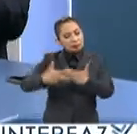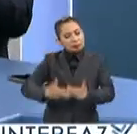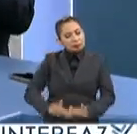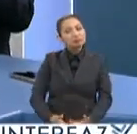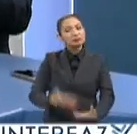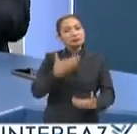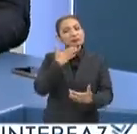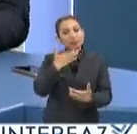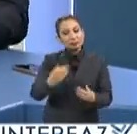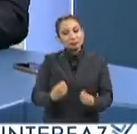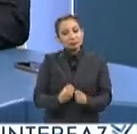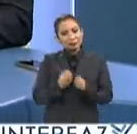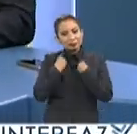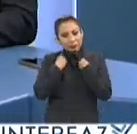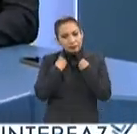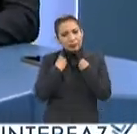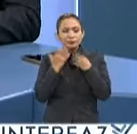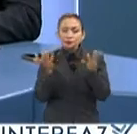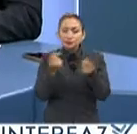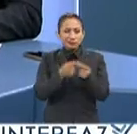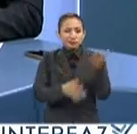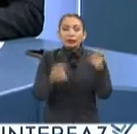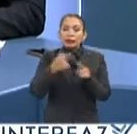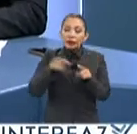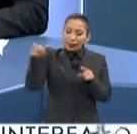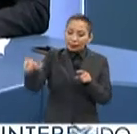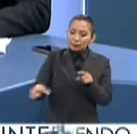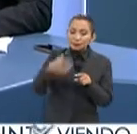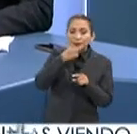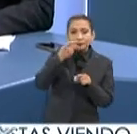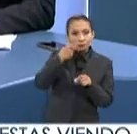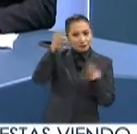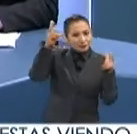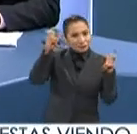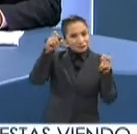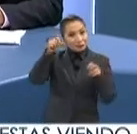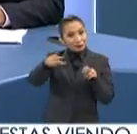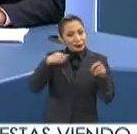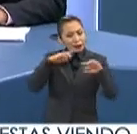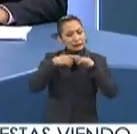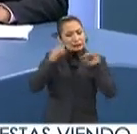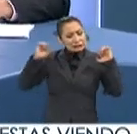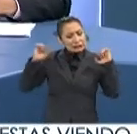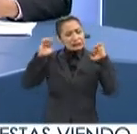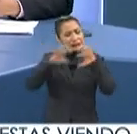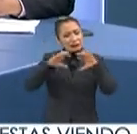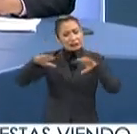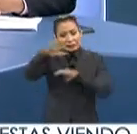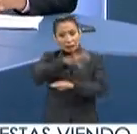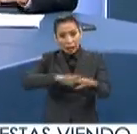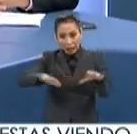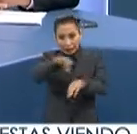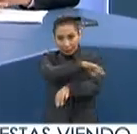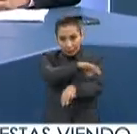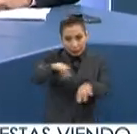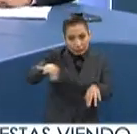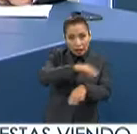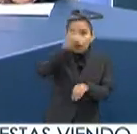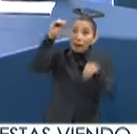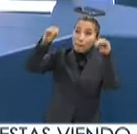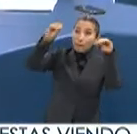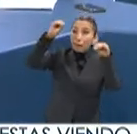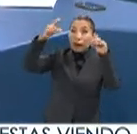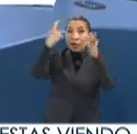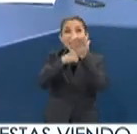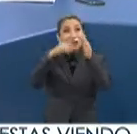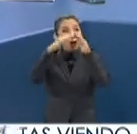nuestro día a día. En fin, ¿quién mejor que él para hablarnos precisamente de este encuentro del sector del diseño, interiorismo y